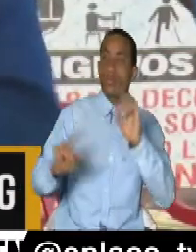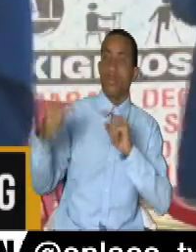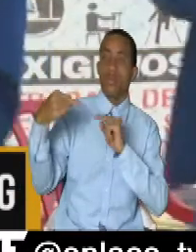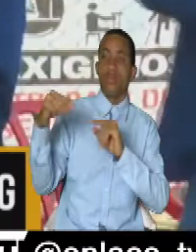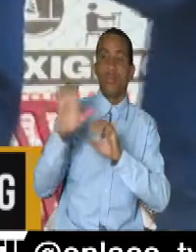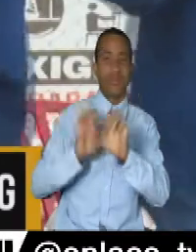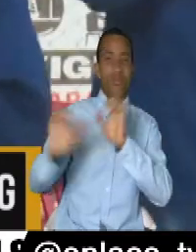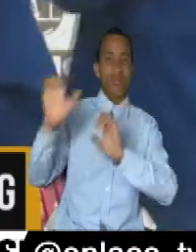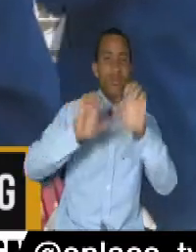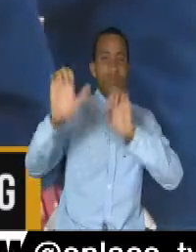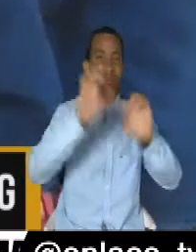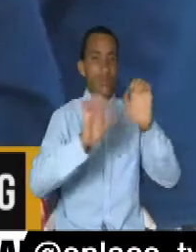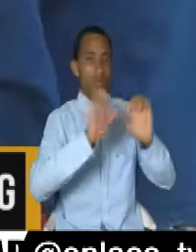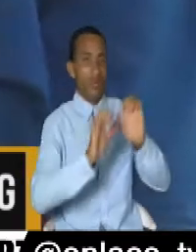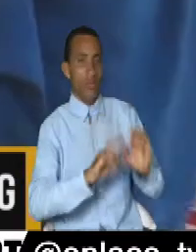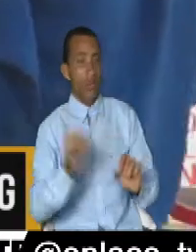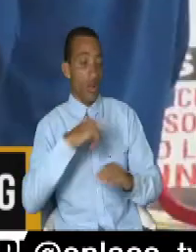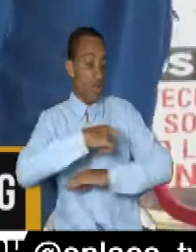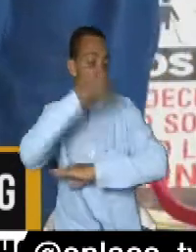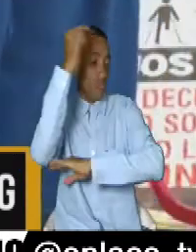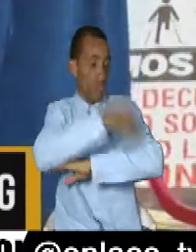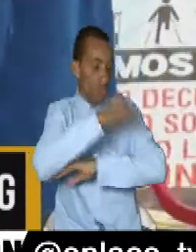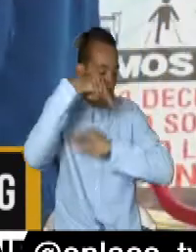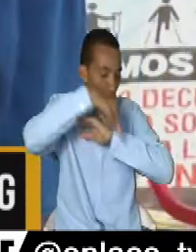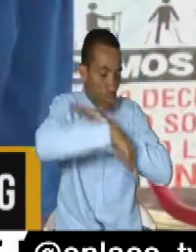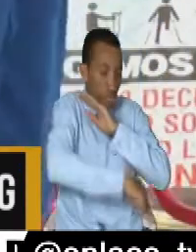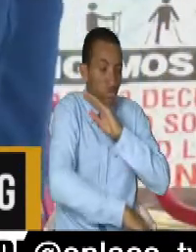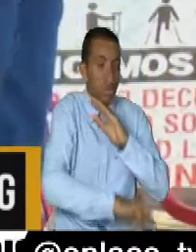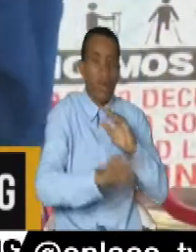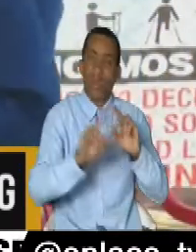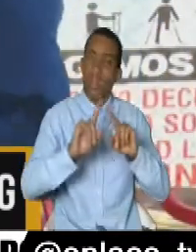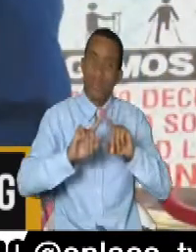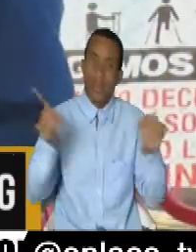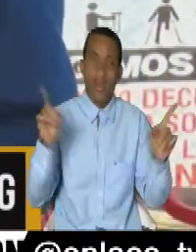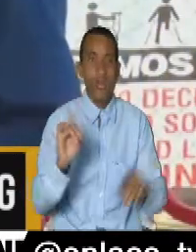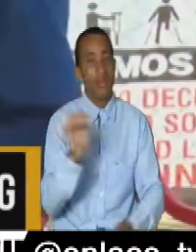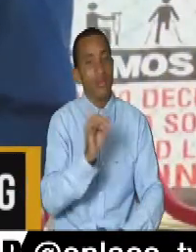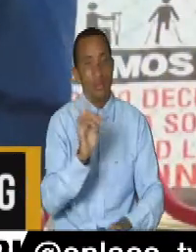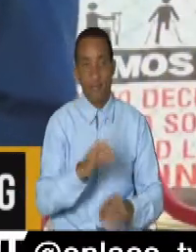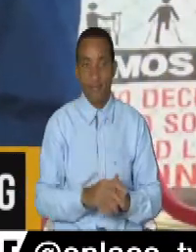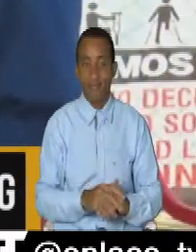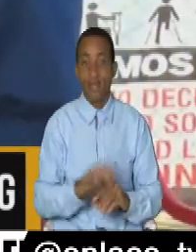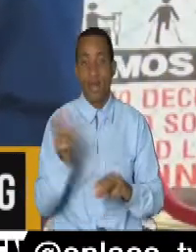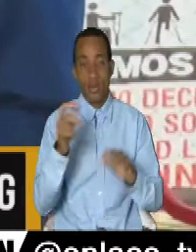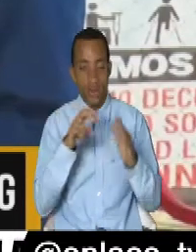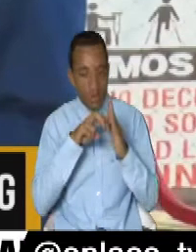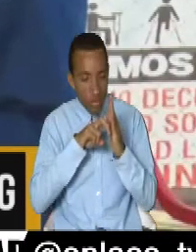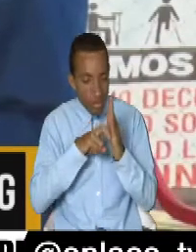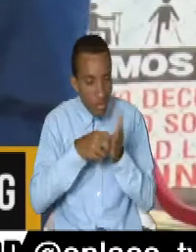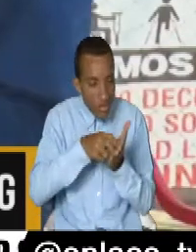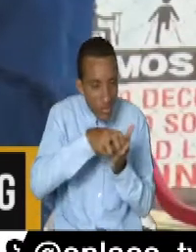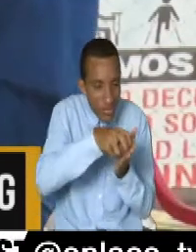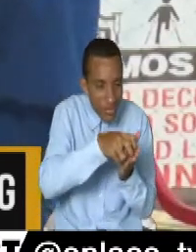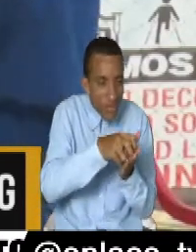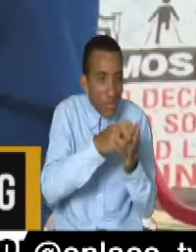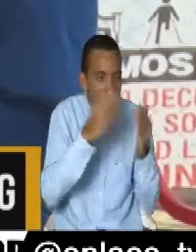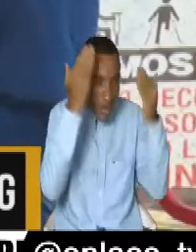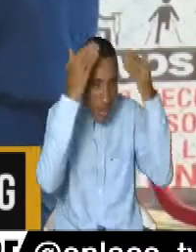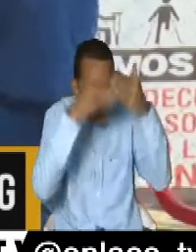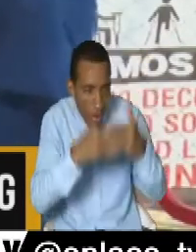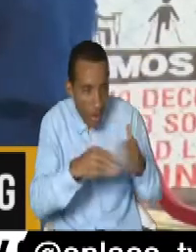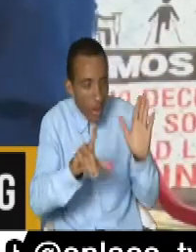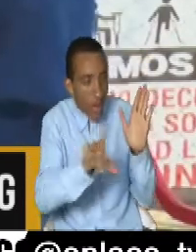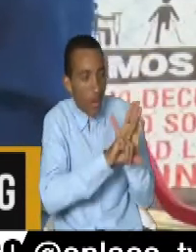explotación de los yacimientos no convencionales y a la minería que de manera irracional se ha practicado en nuestro país, tiene que ver con un gran